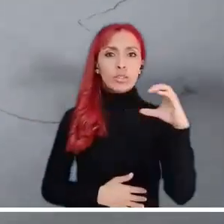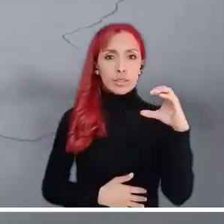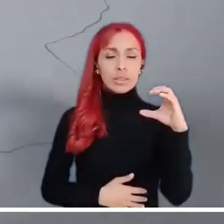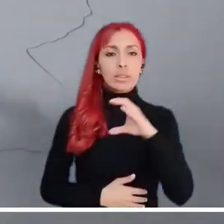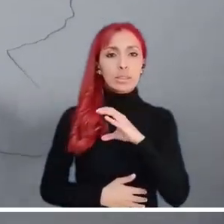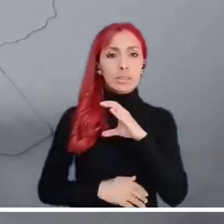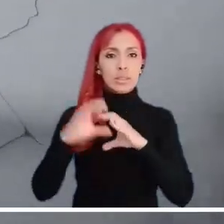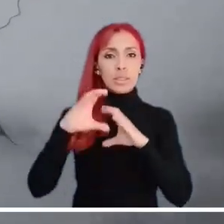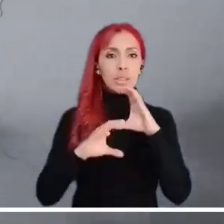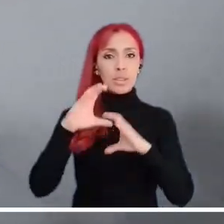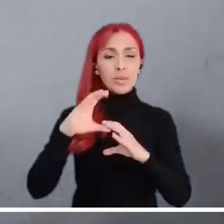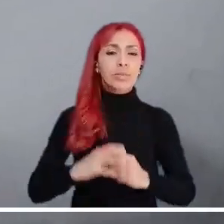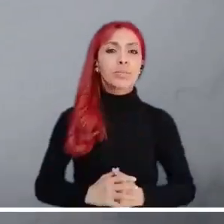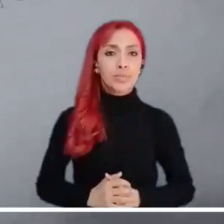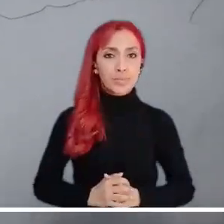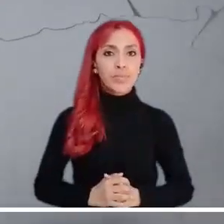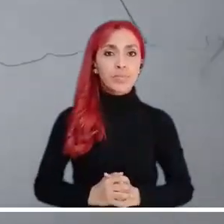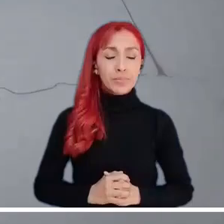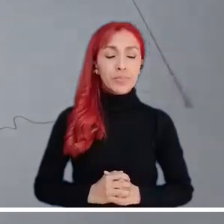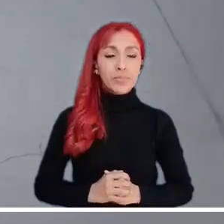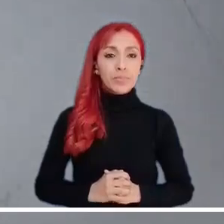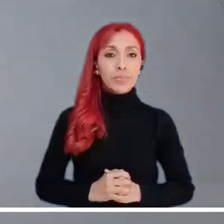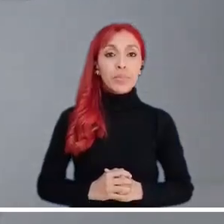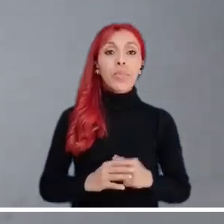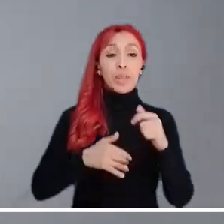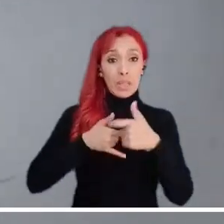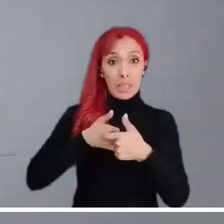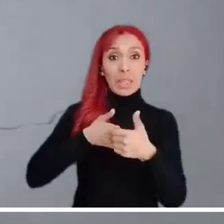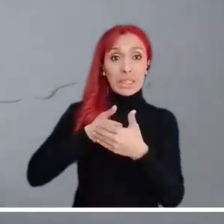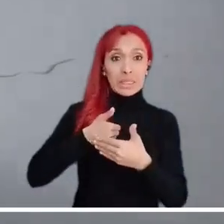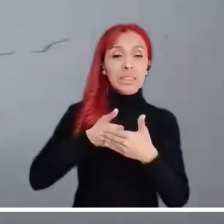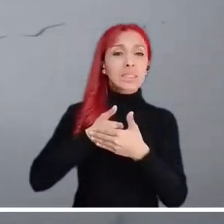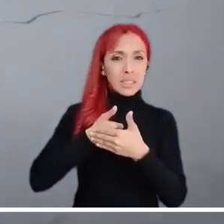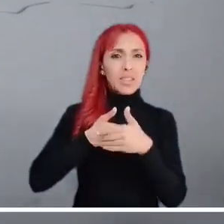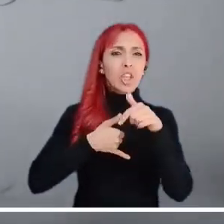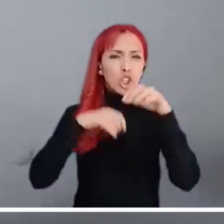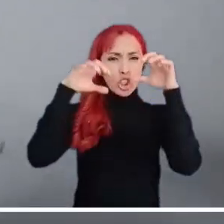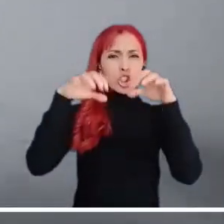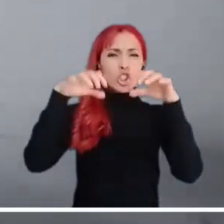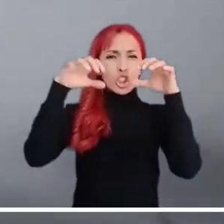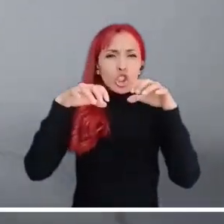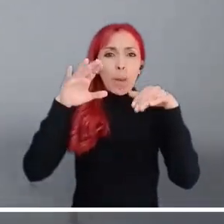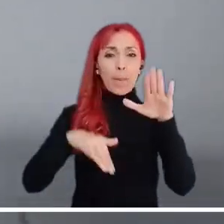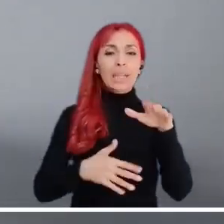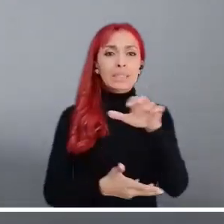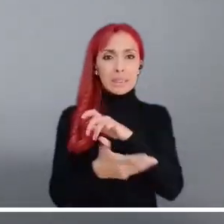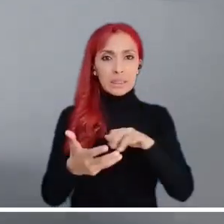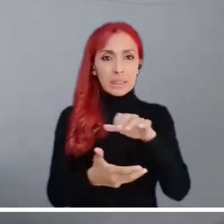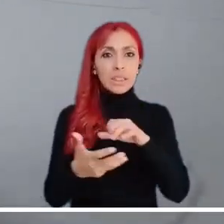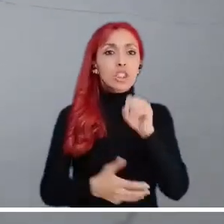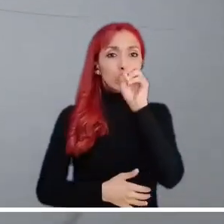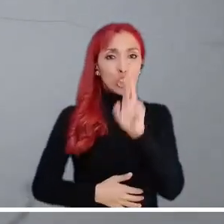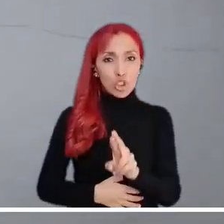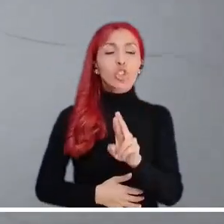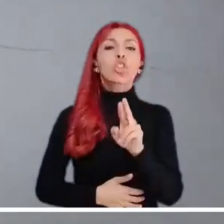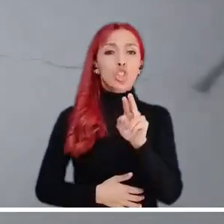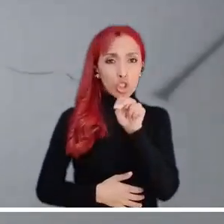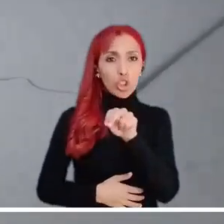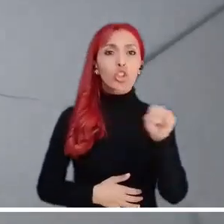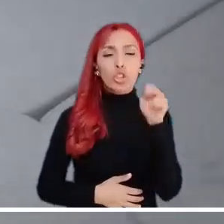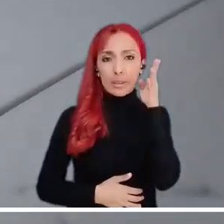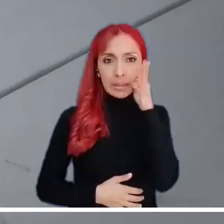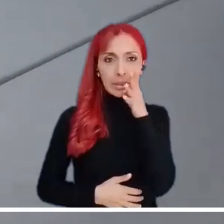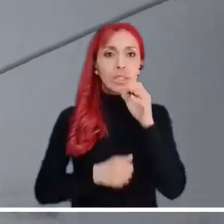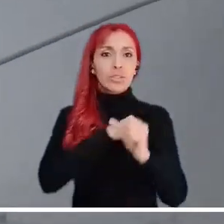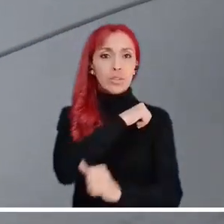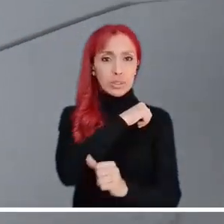el occidente de Cauca. En el centro del país tendremos precipitaciones voluminosas en Santander, sur de norte de